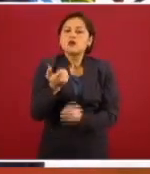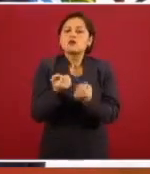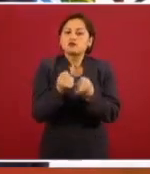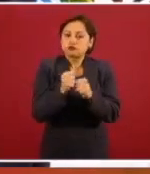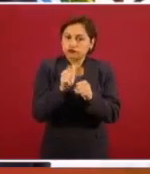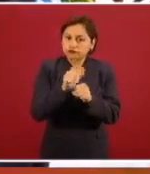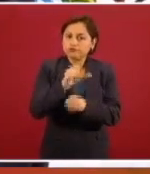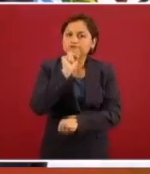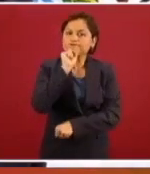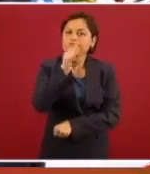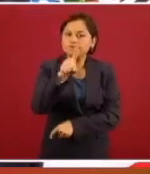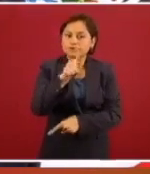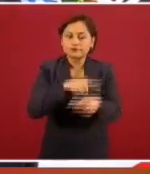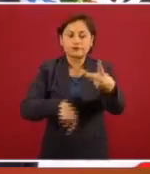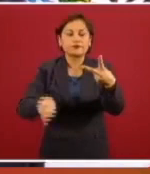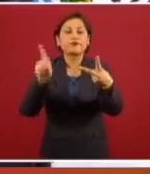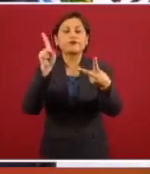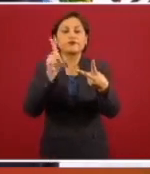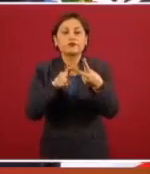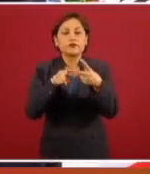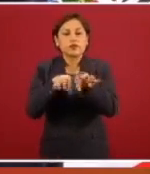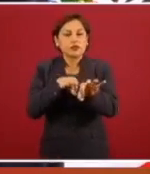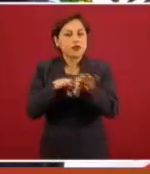empleo pleno